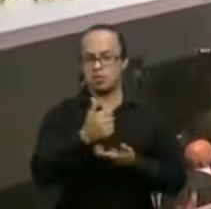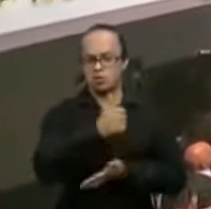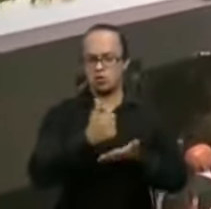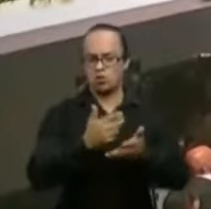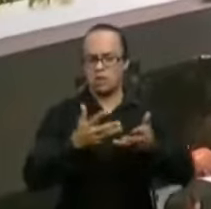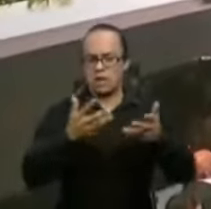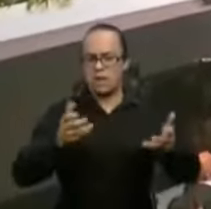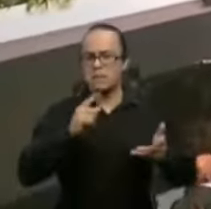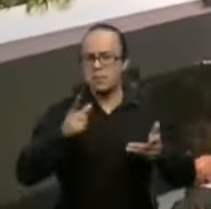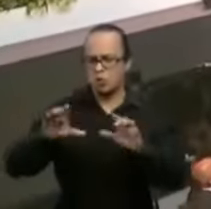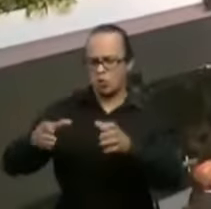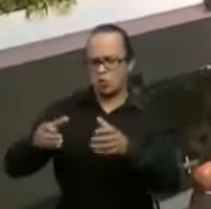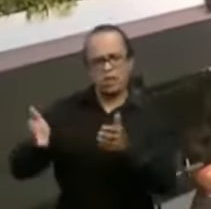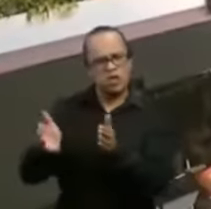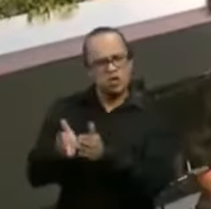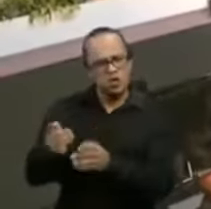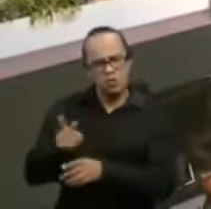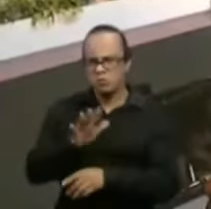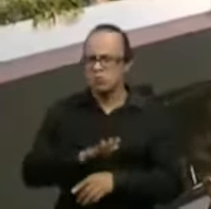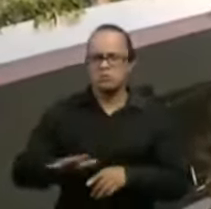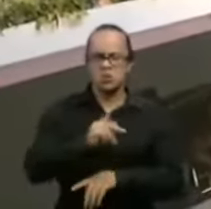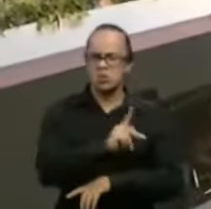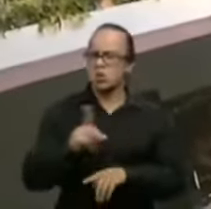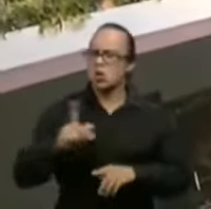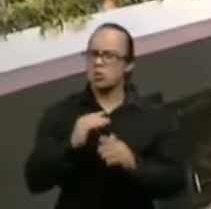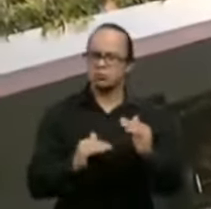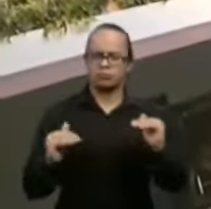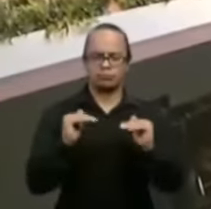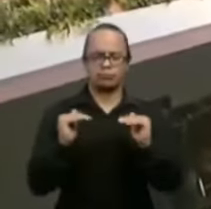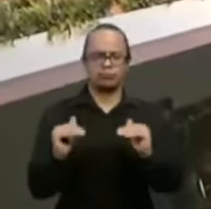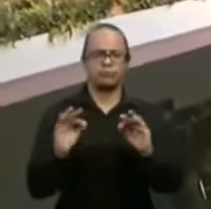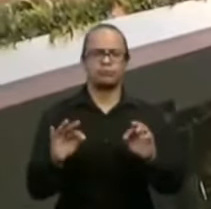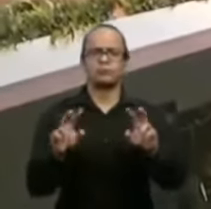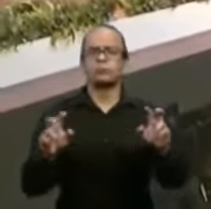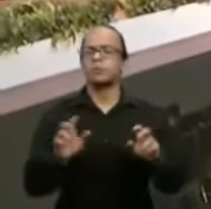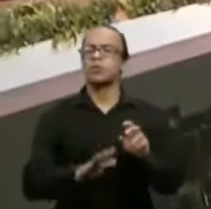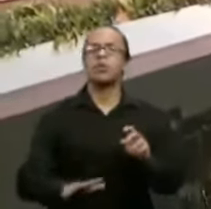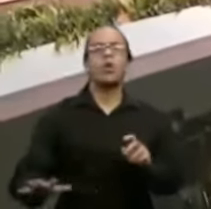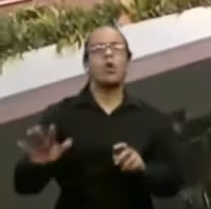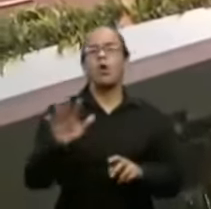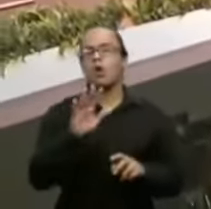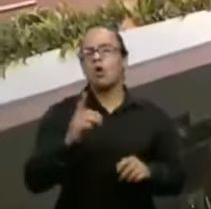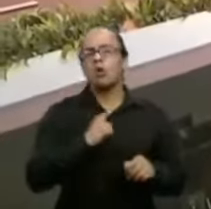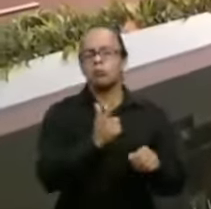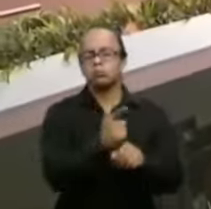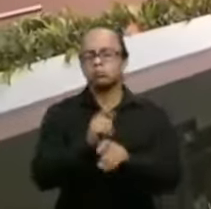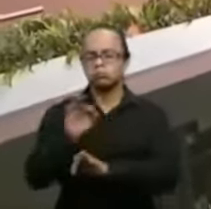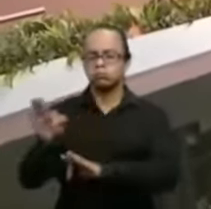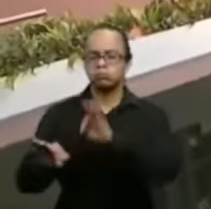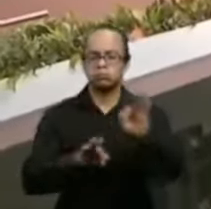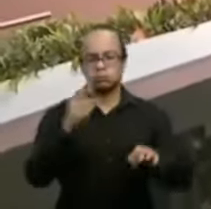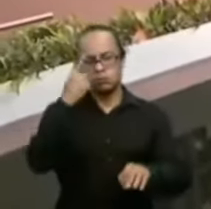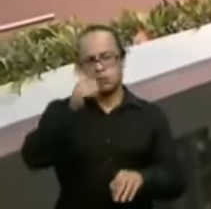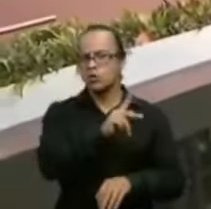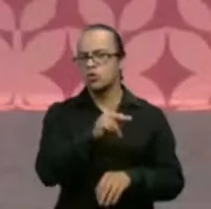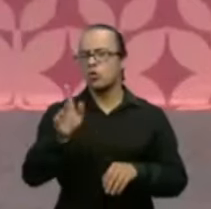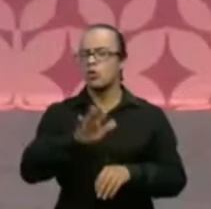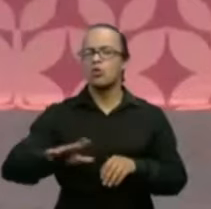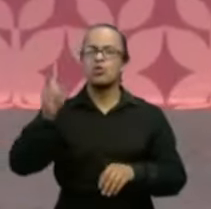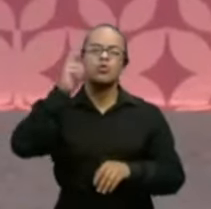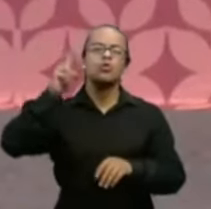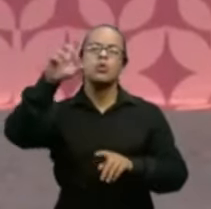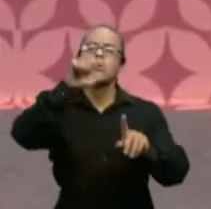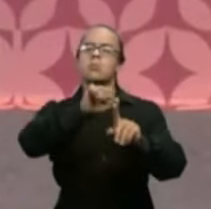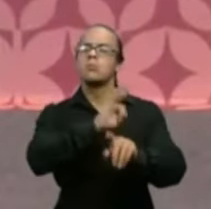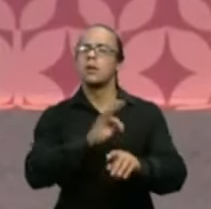más pequeñas comunidades. Ustedes encontraremos espacios en ustedes para que cada quien realice su sueño.